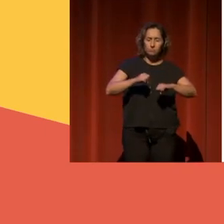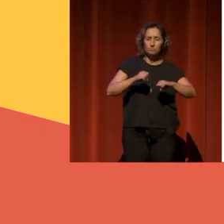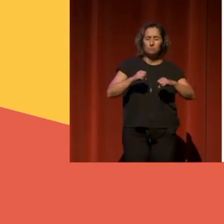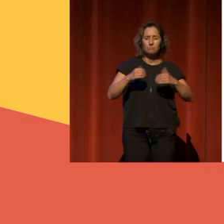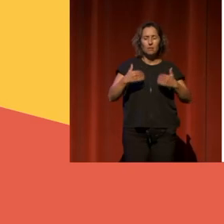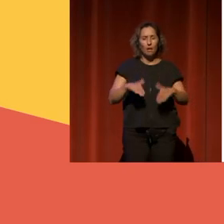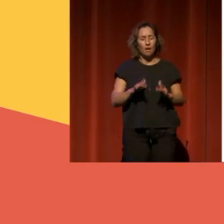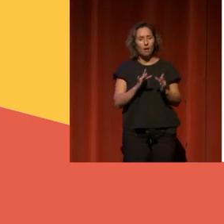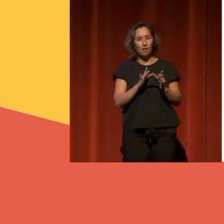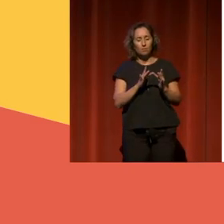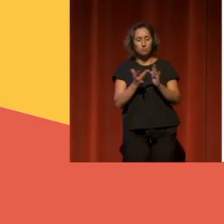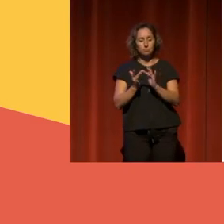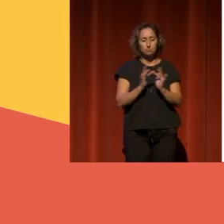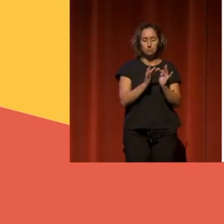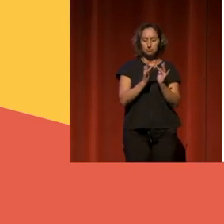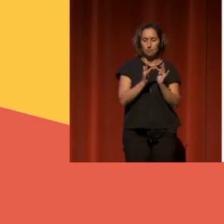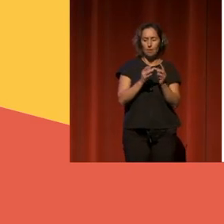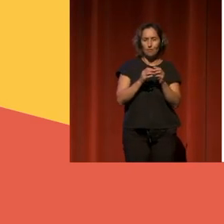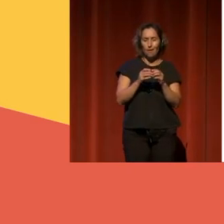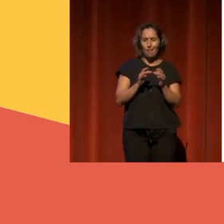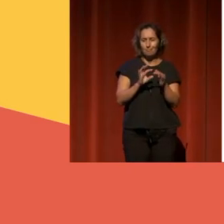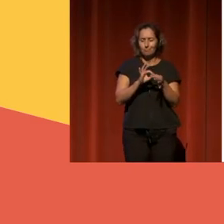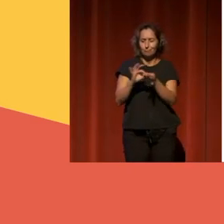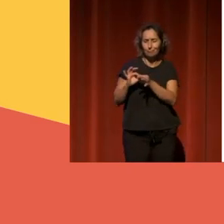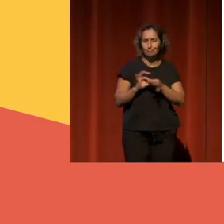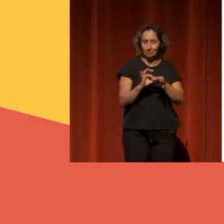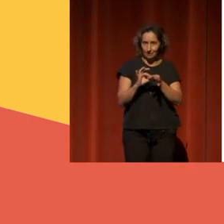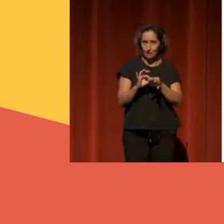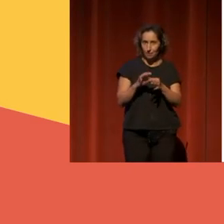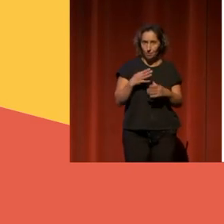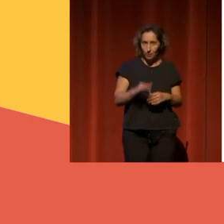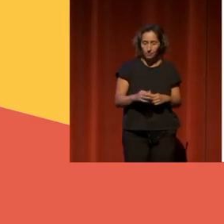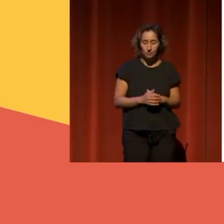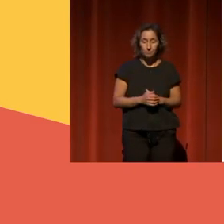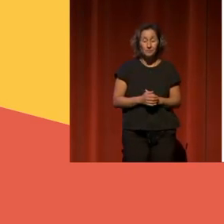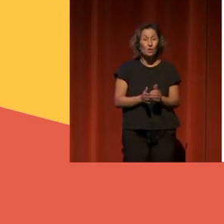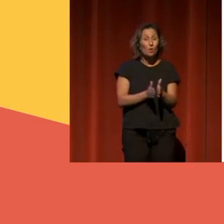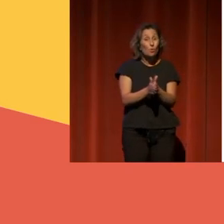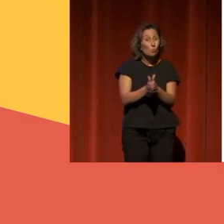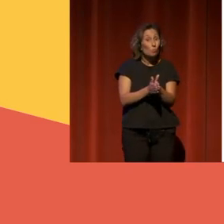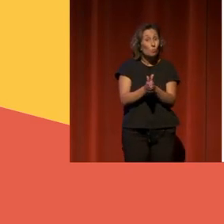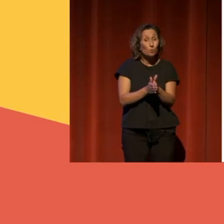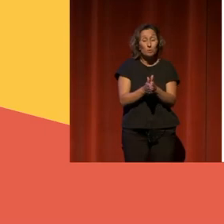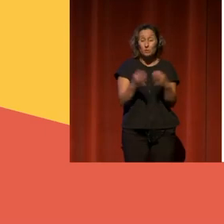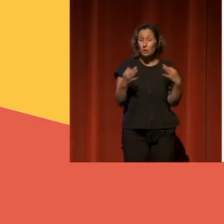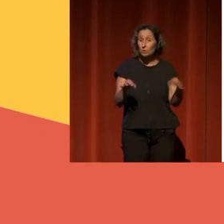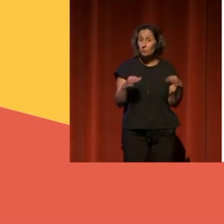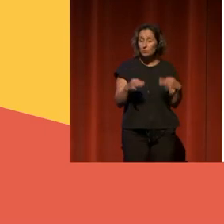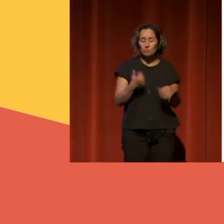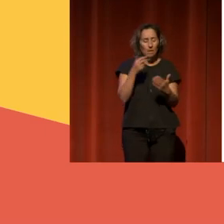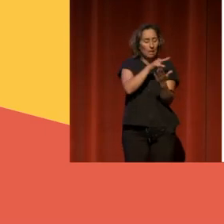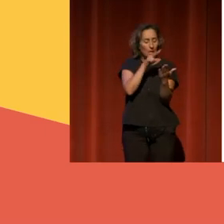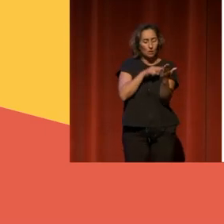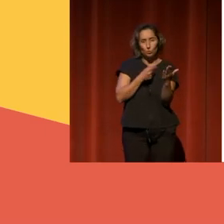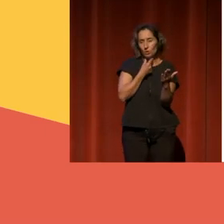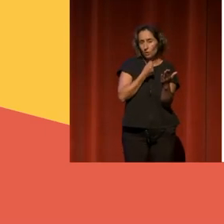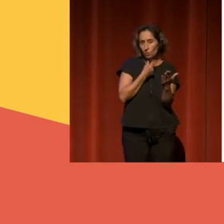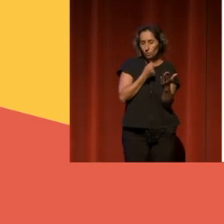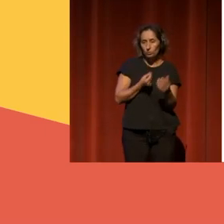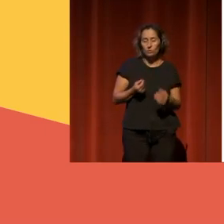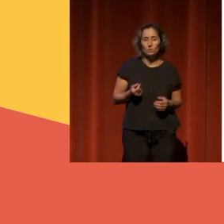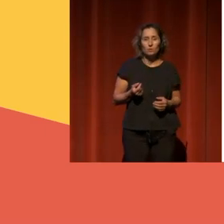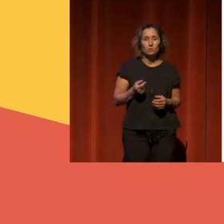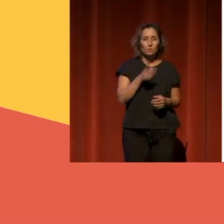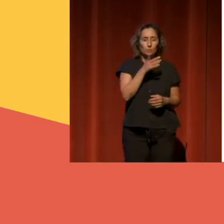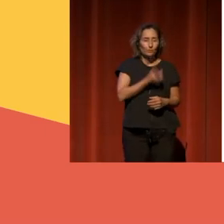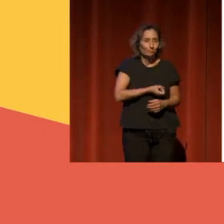socializar y crear raíces. En cuanto a las motivaciones, como he comentado, suelen ser el gusto por la lectura, el interés, el